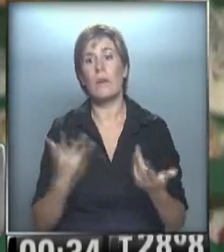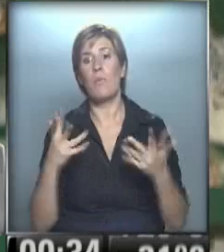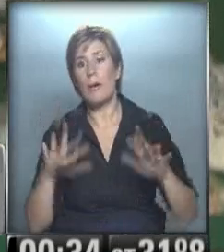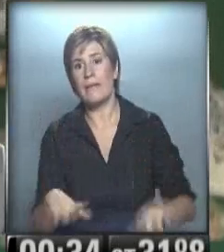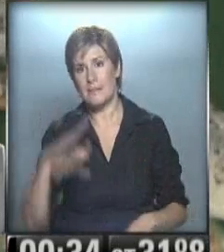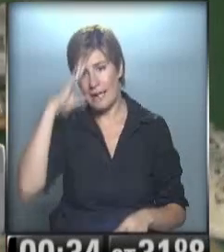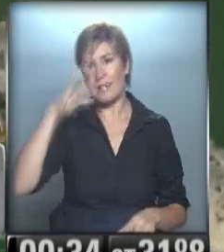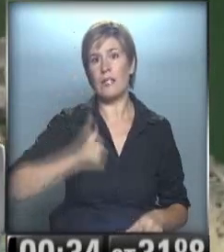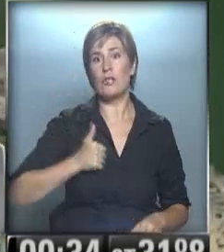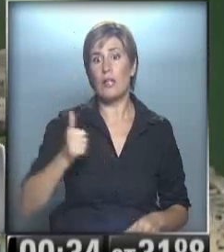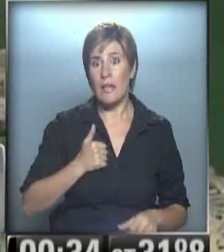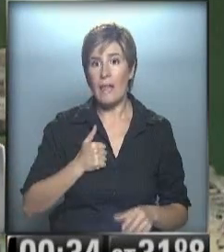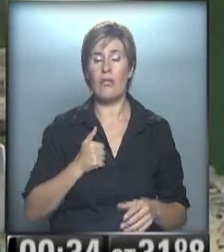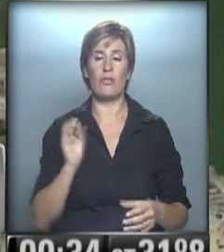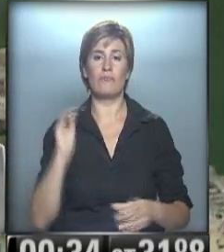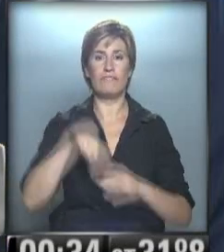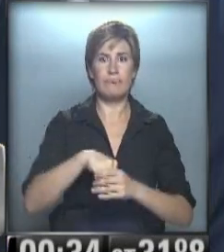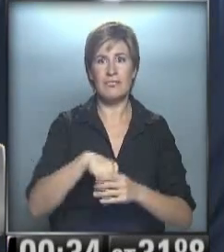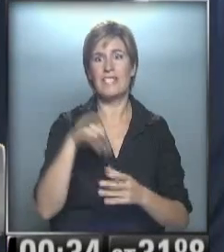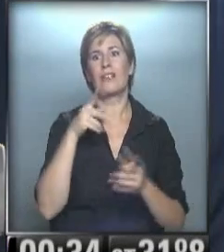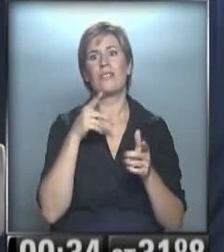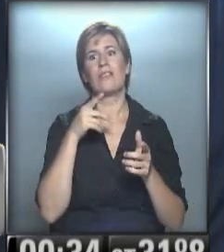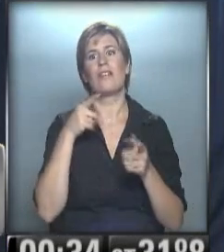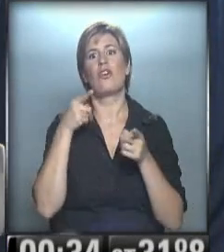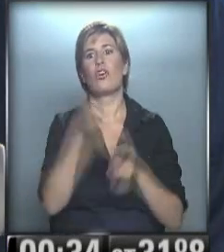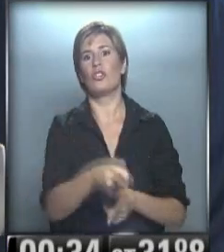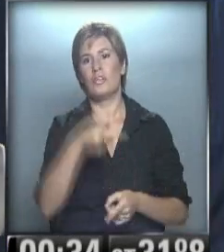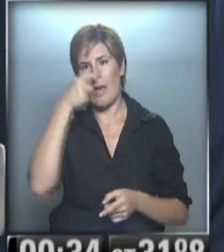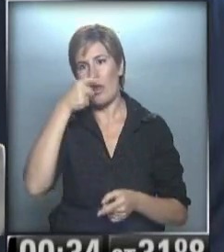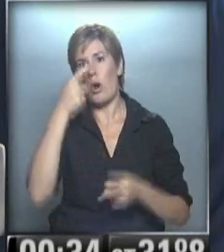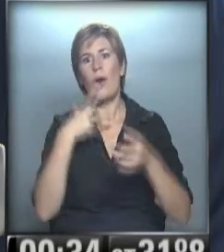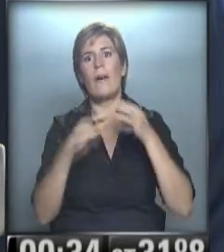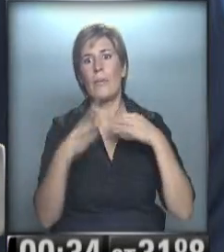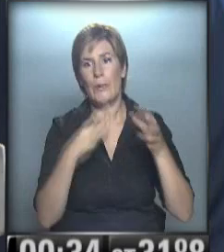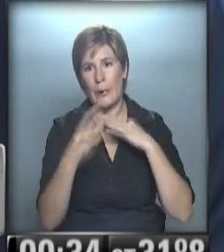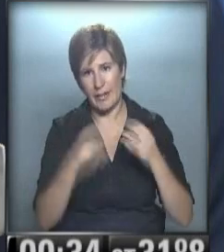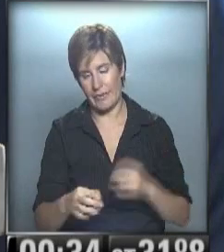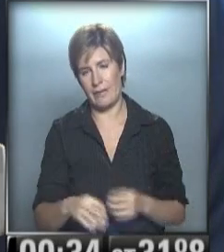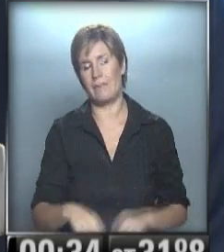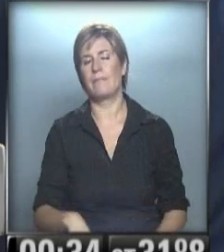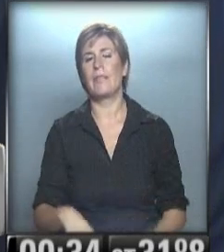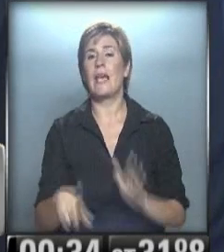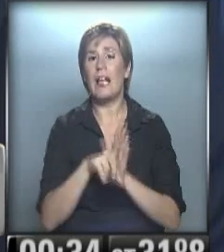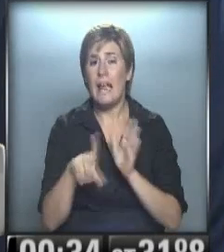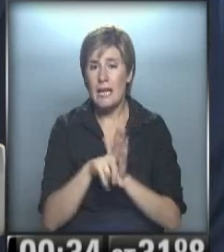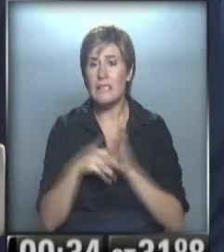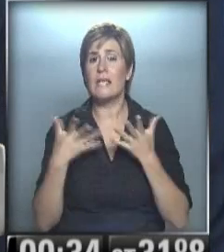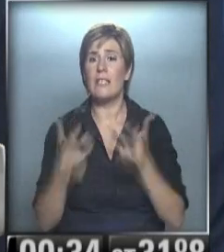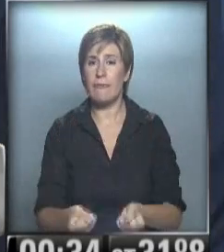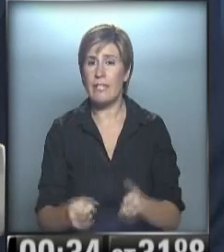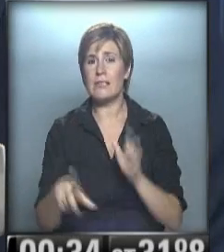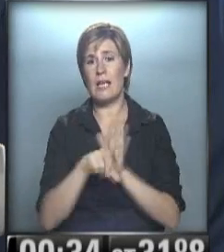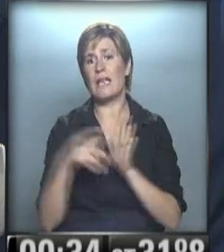lucha contra el narcotráfico. El sistema jurídico argentino, con las leyes de defensa y la ley de seguridad interior y los